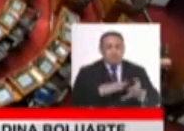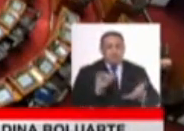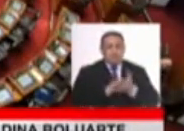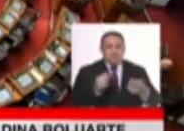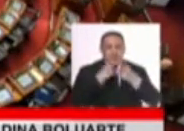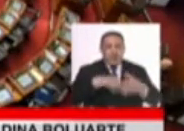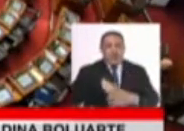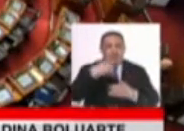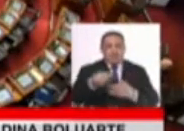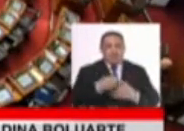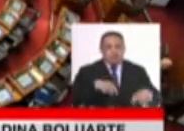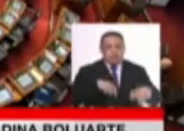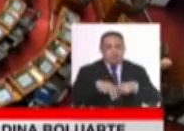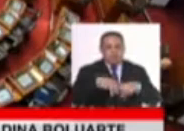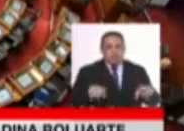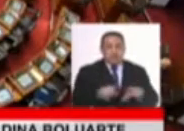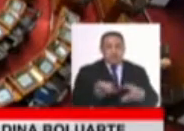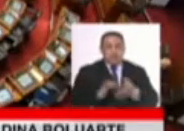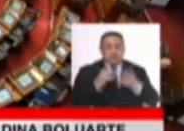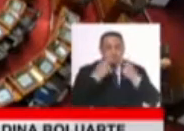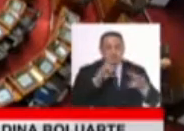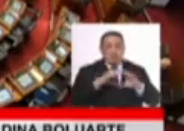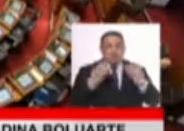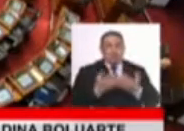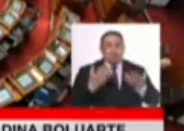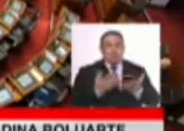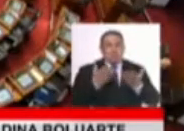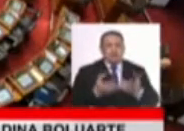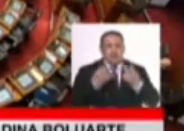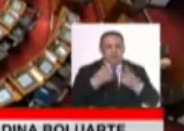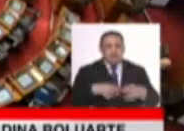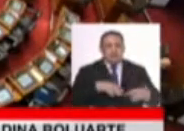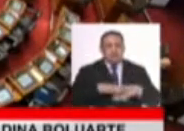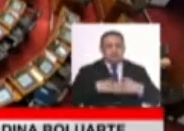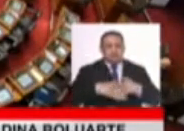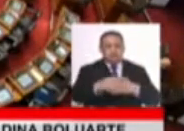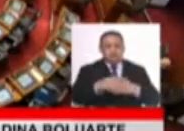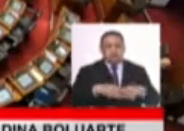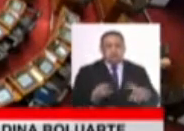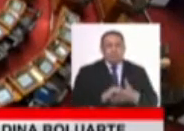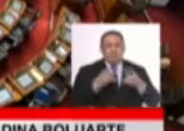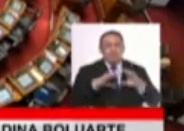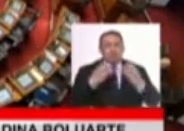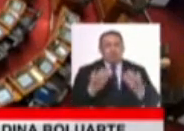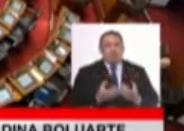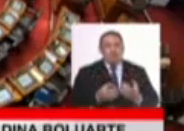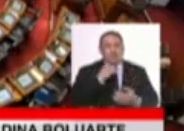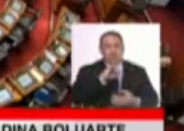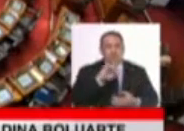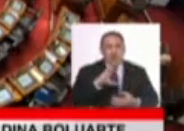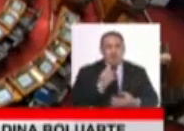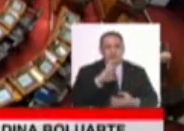al estudio de estos temas. Necesitamos un ministro de agricultura, la sequía y el tema de la urea y todo está en grave